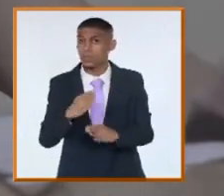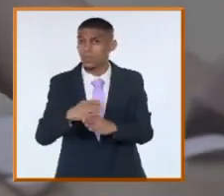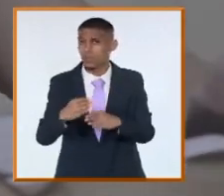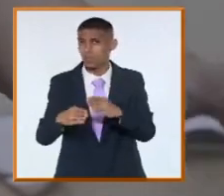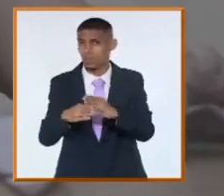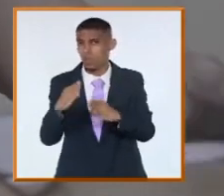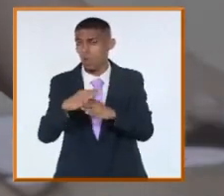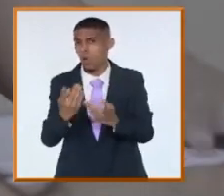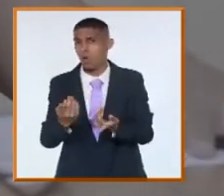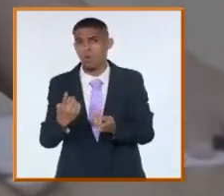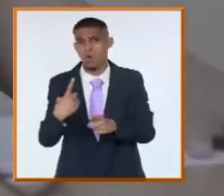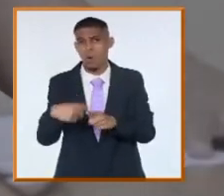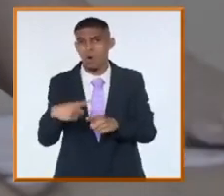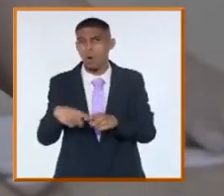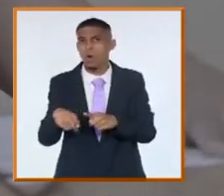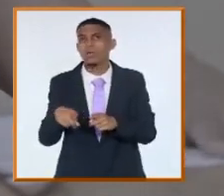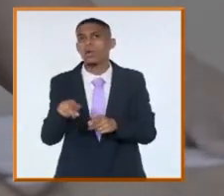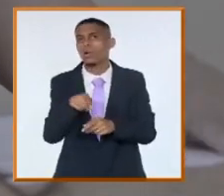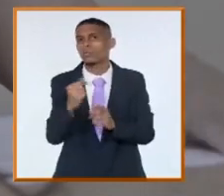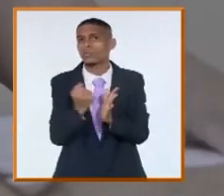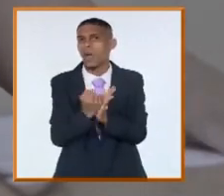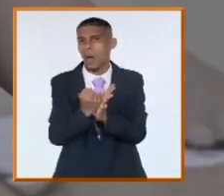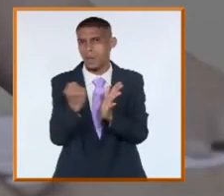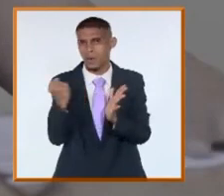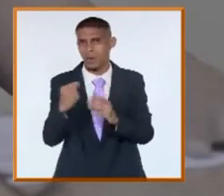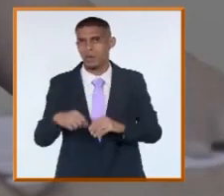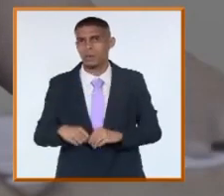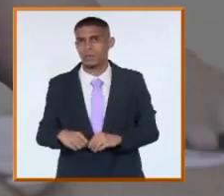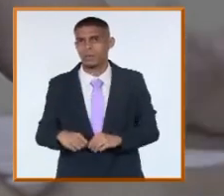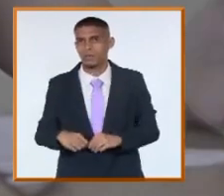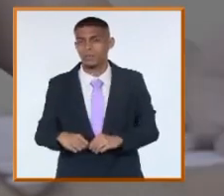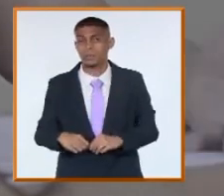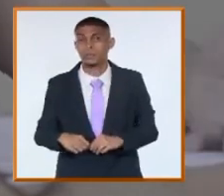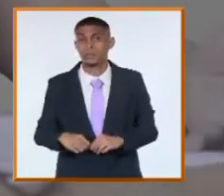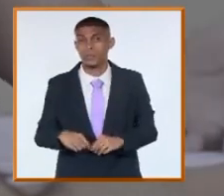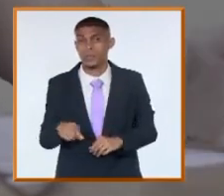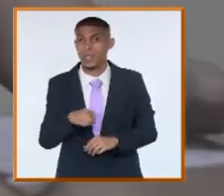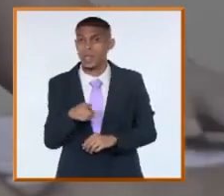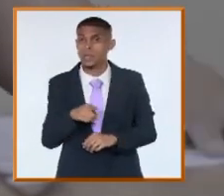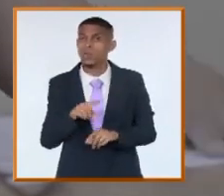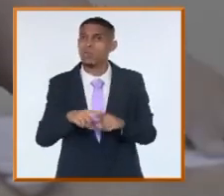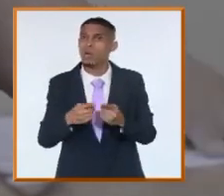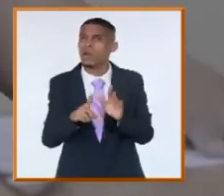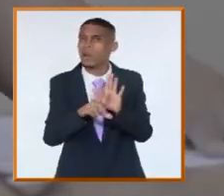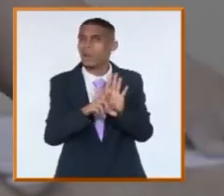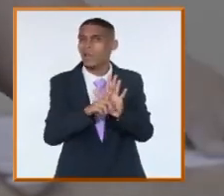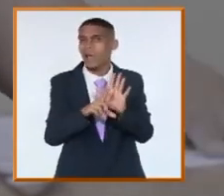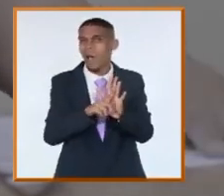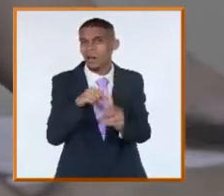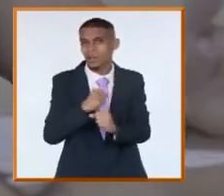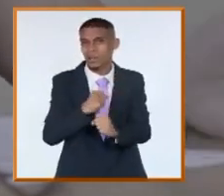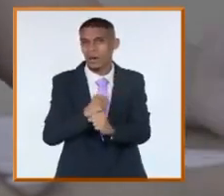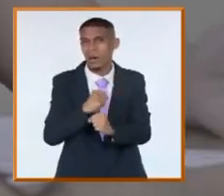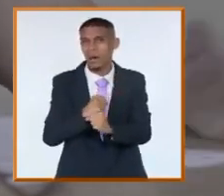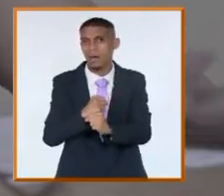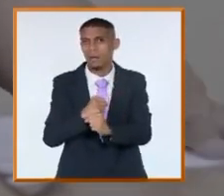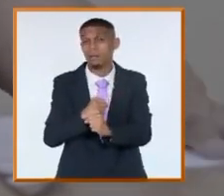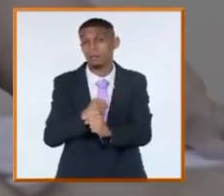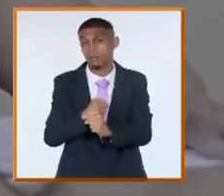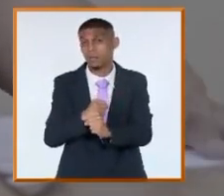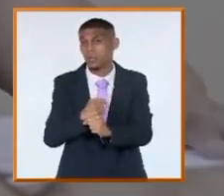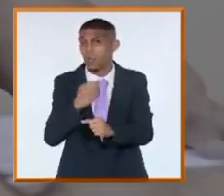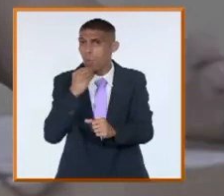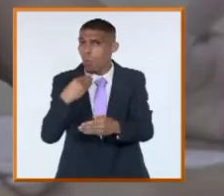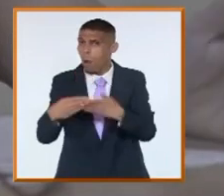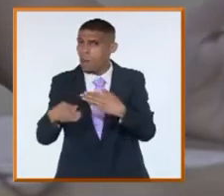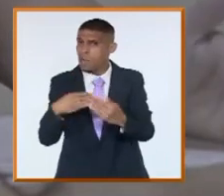hay que estar registrado y es un beneficio Porque le da legalidad a su trabajo y donde quiera que usted